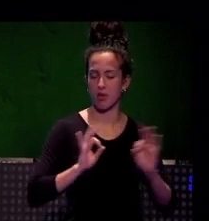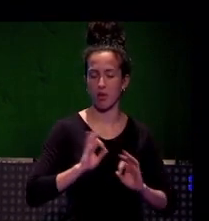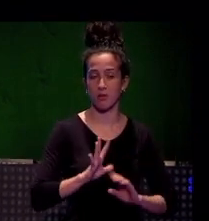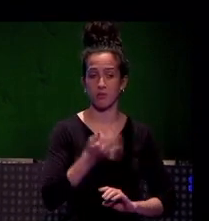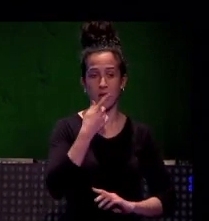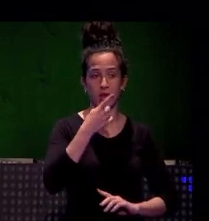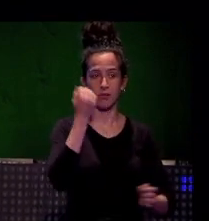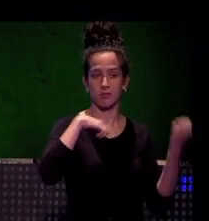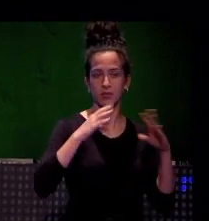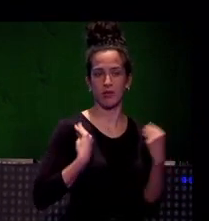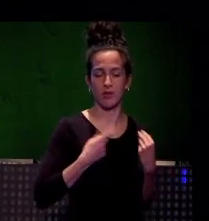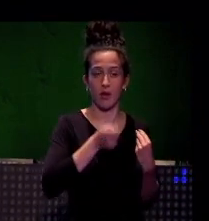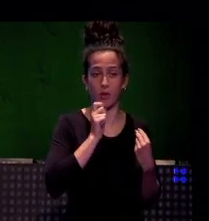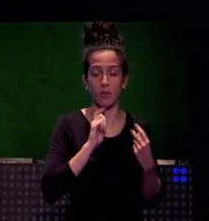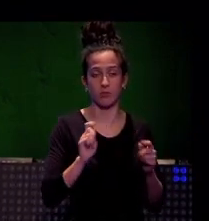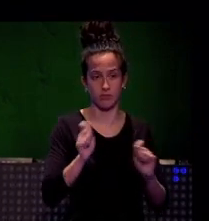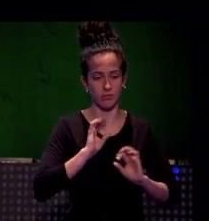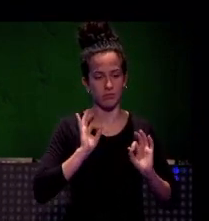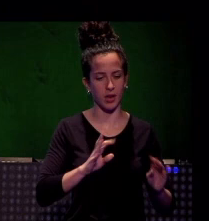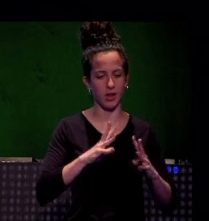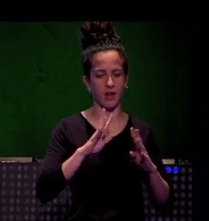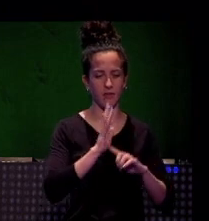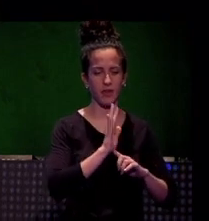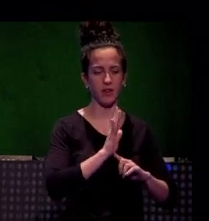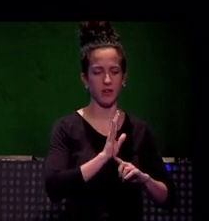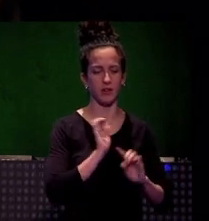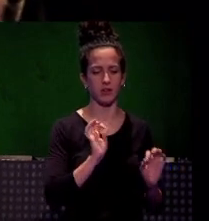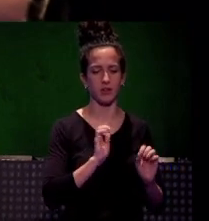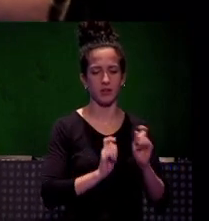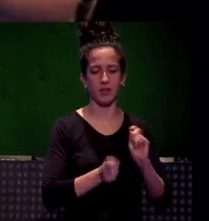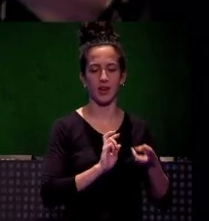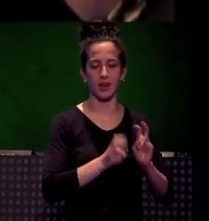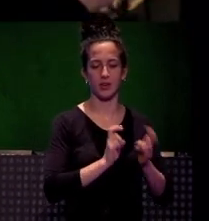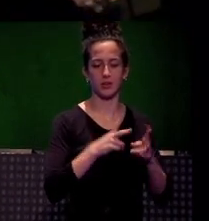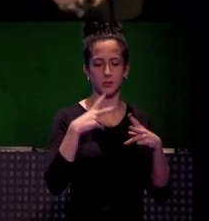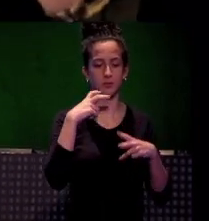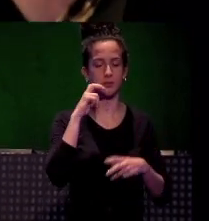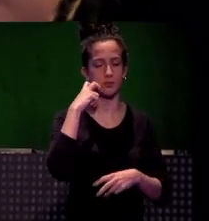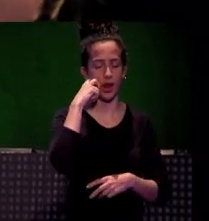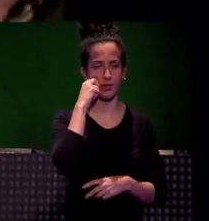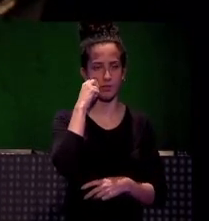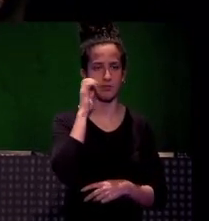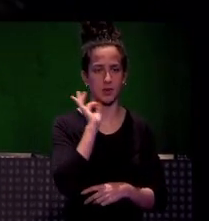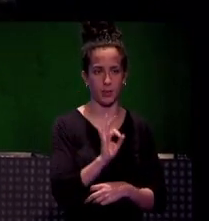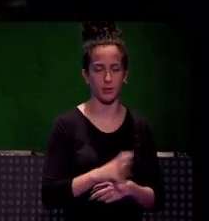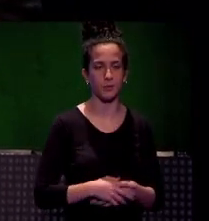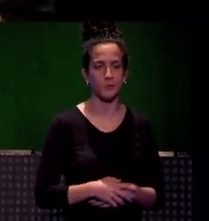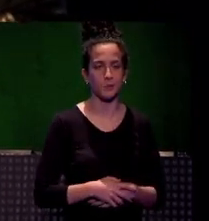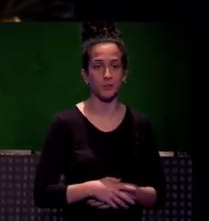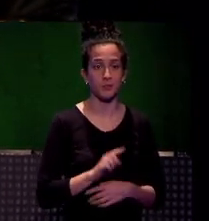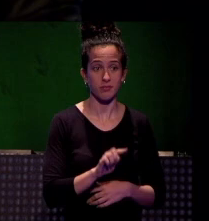es la feria del calzado y ahí hemos desarrollado un evento que es un evento basado